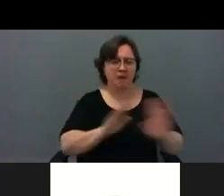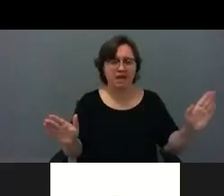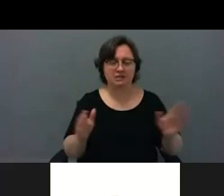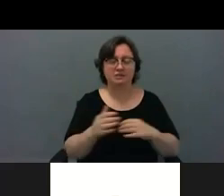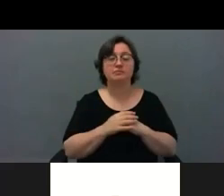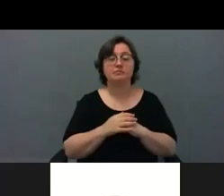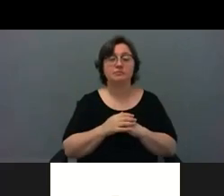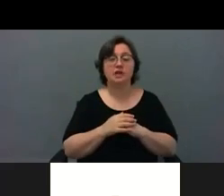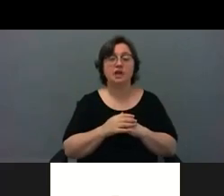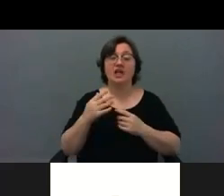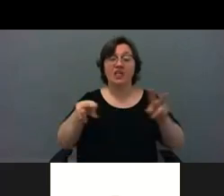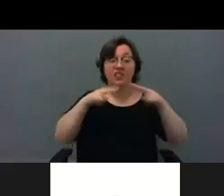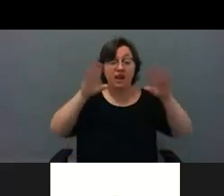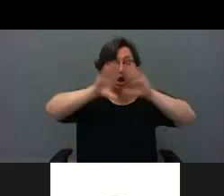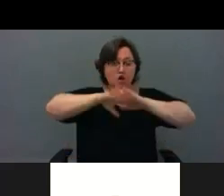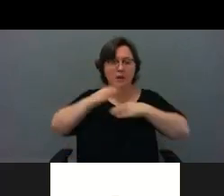Hacemos nosotros las cenas,